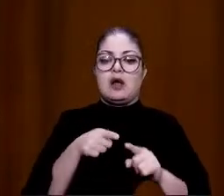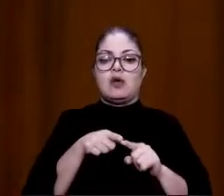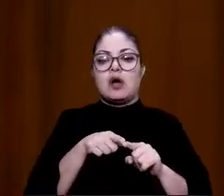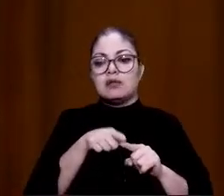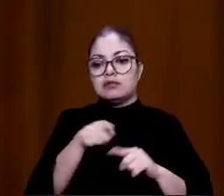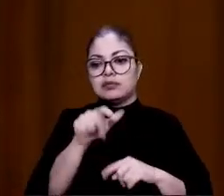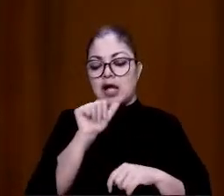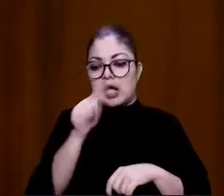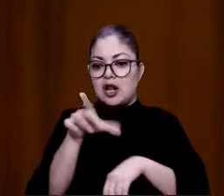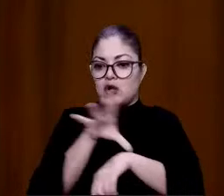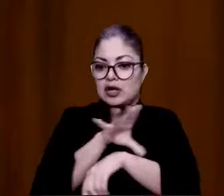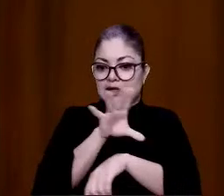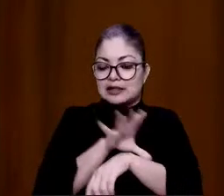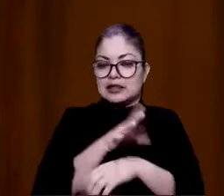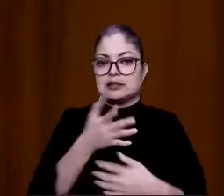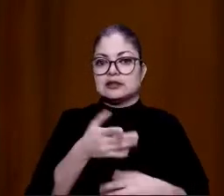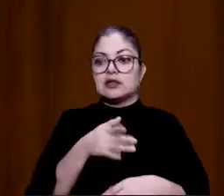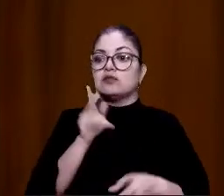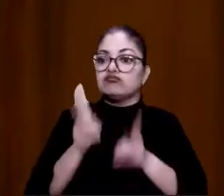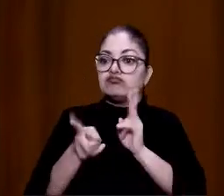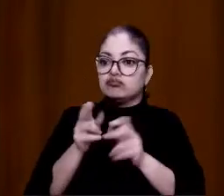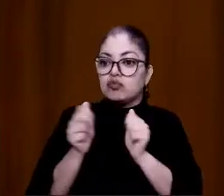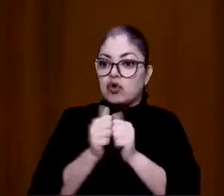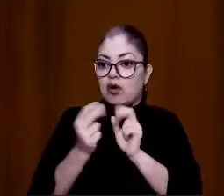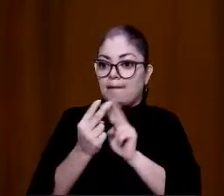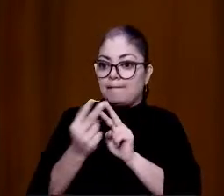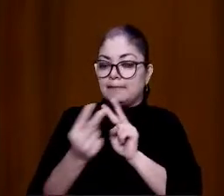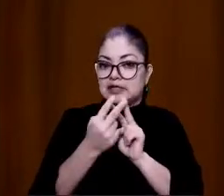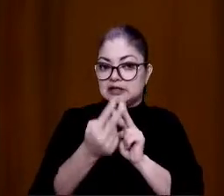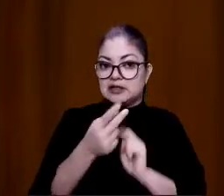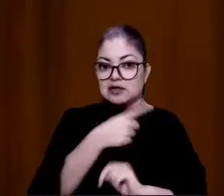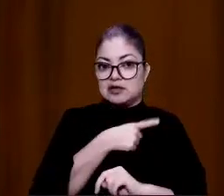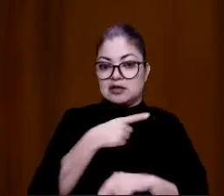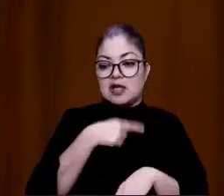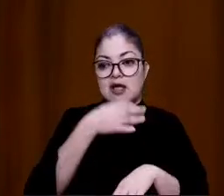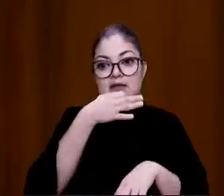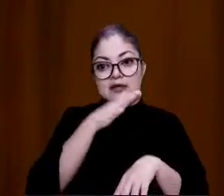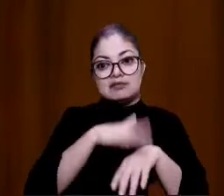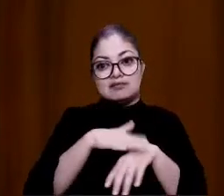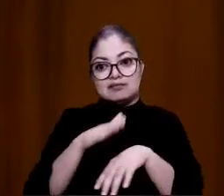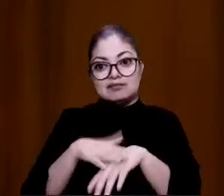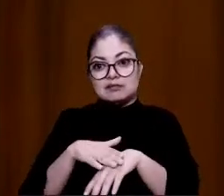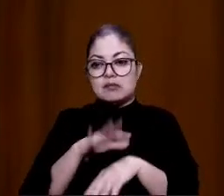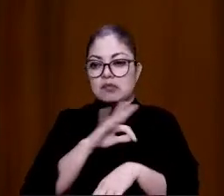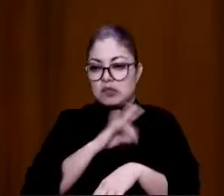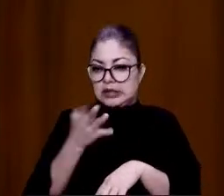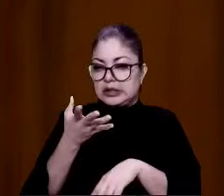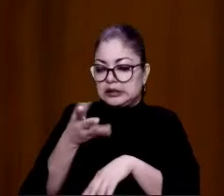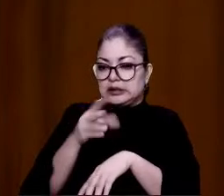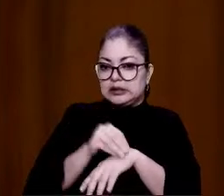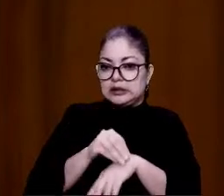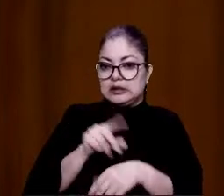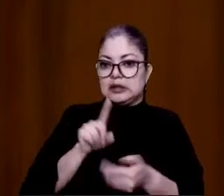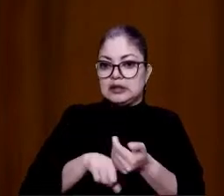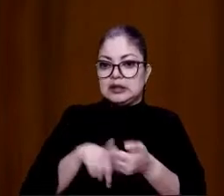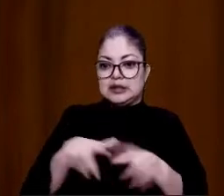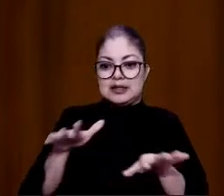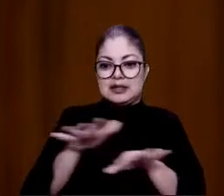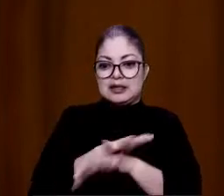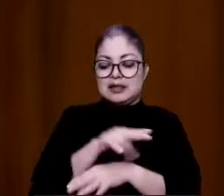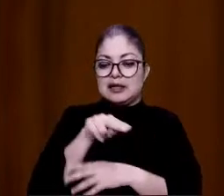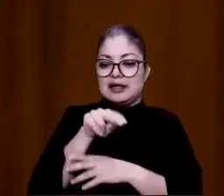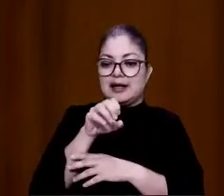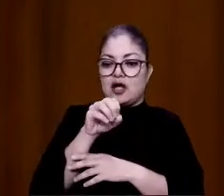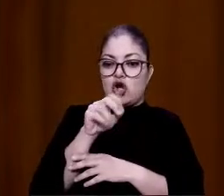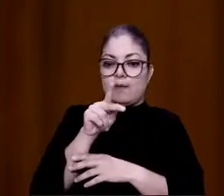tensión, hablar con los vecinos y convencerlos también de que nos permitan hacer la sustitución de neoprenos, que